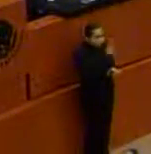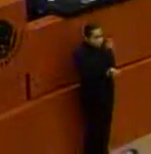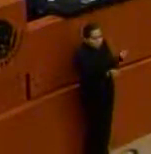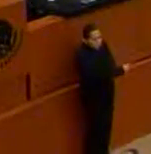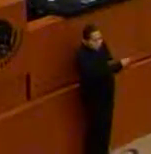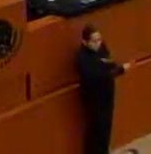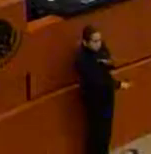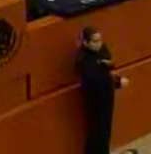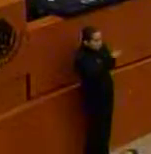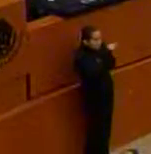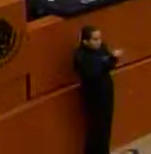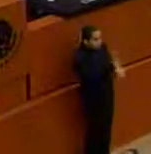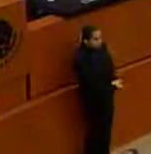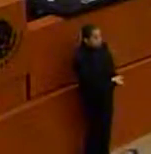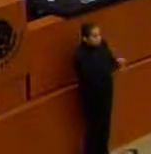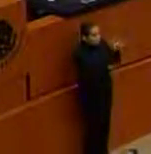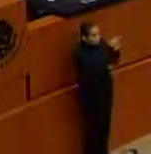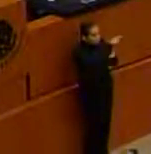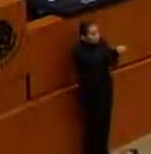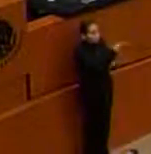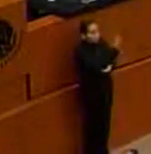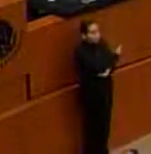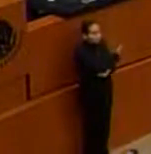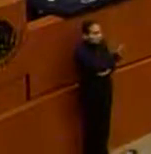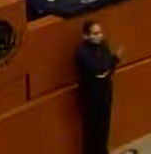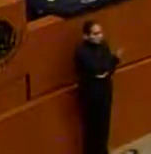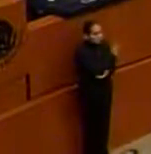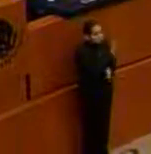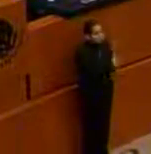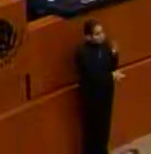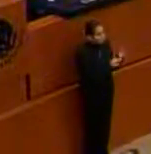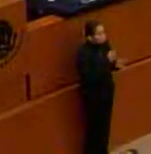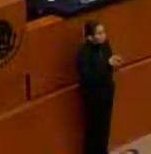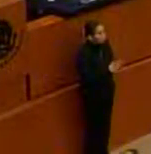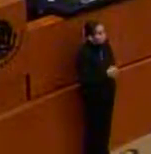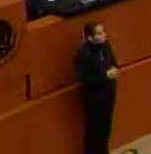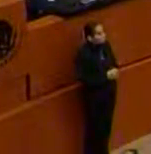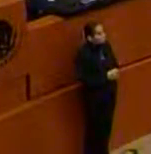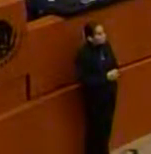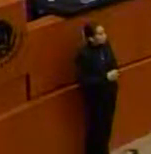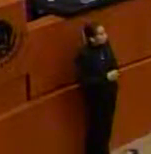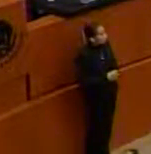básico que va a examinar las posibilidades entonces de